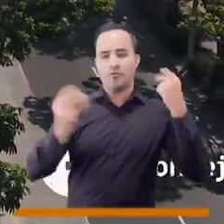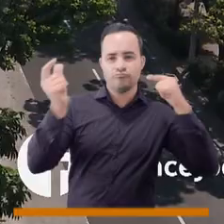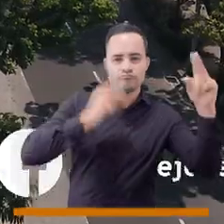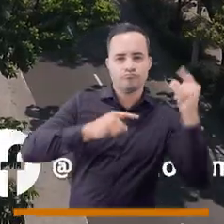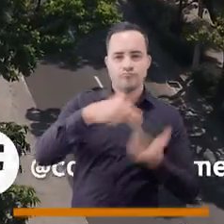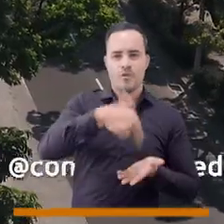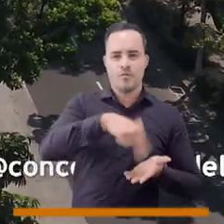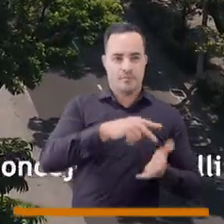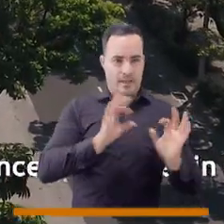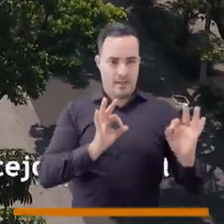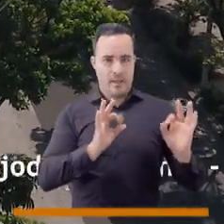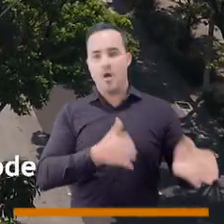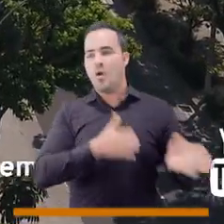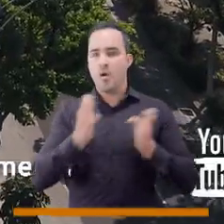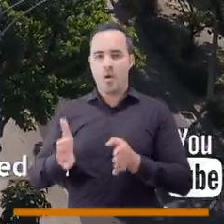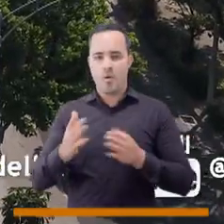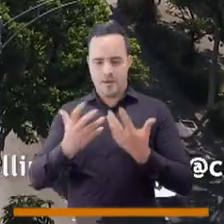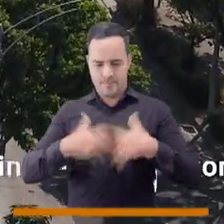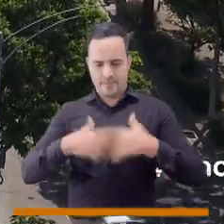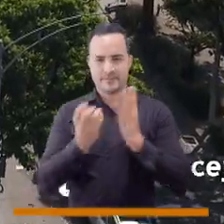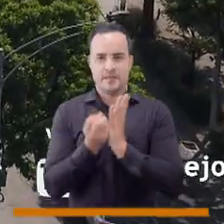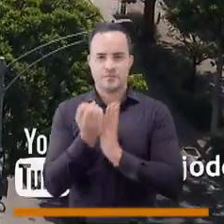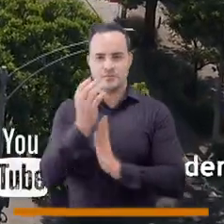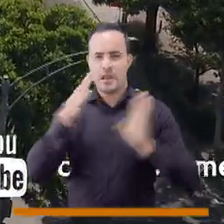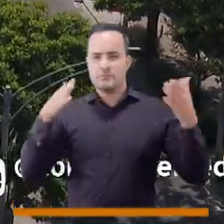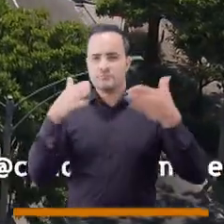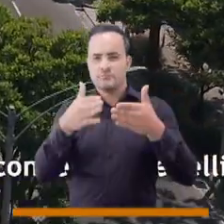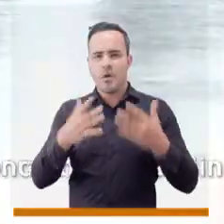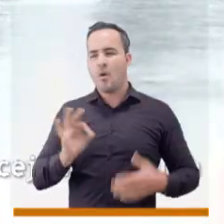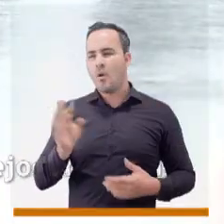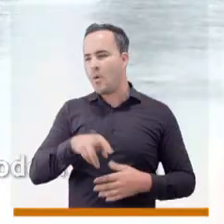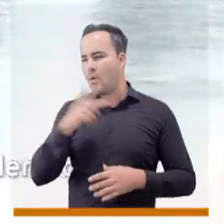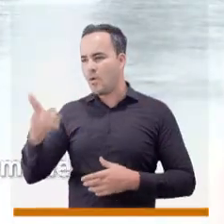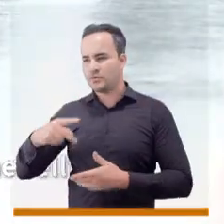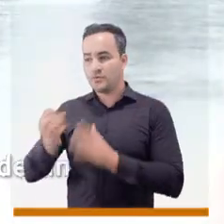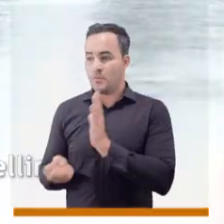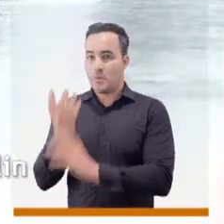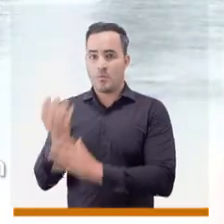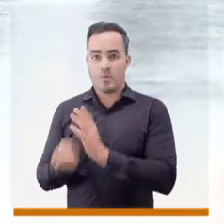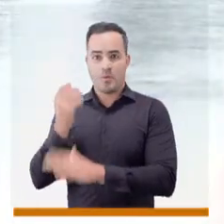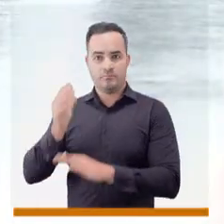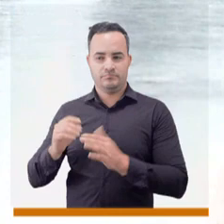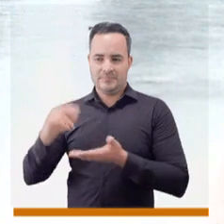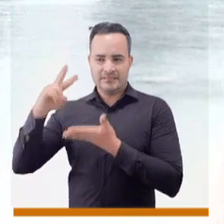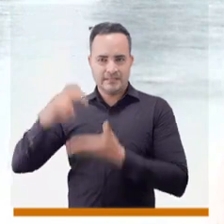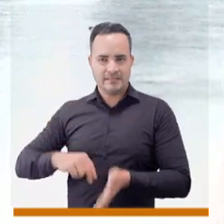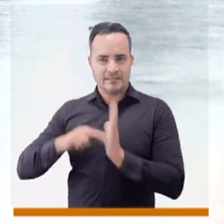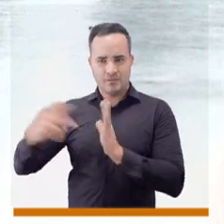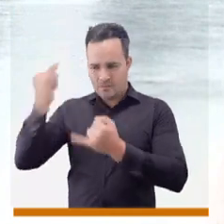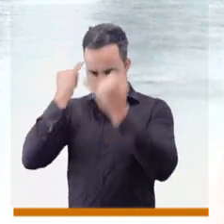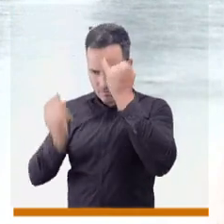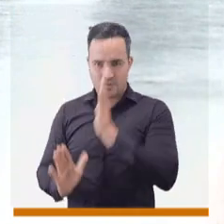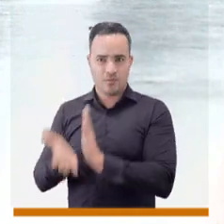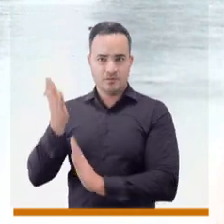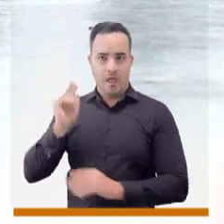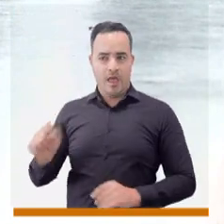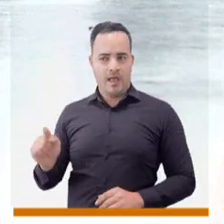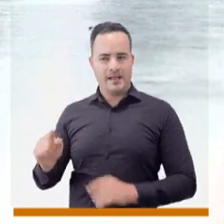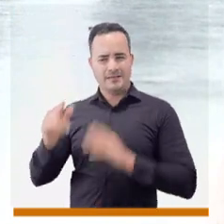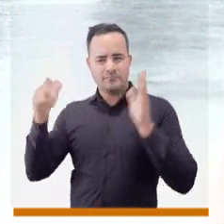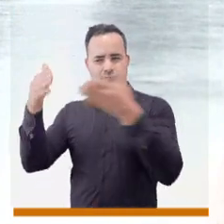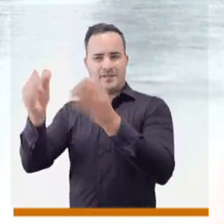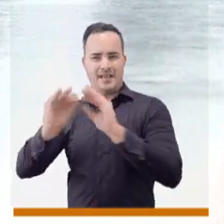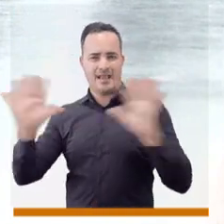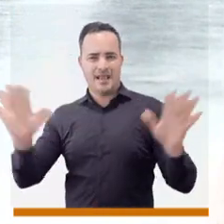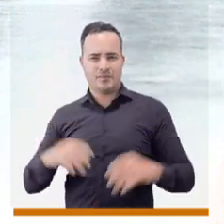que ir la rumba, hacia dónde tiene que ir el desarrollo óptimo industrial, hacia dónde tiene que ir los desarrollos de ciencia, tecnología e innovación.